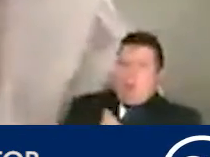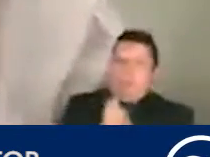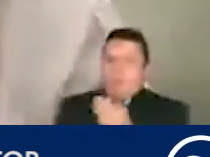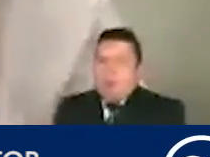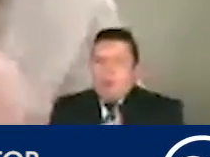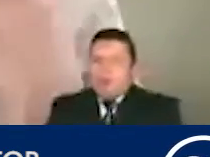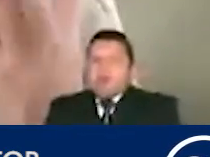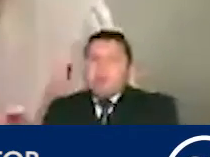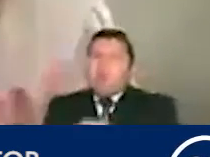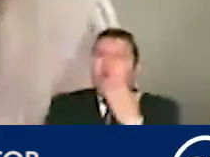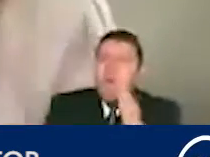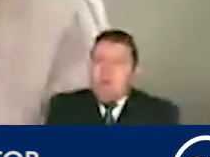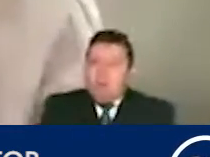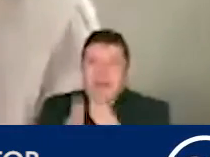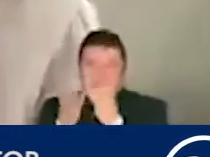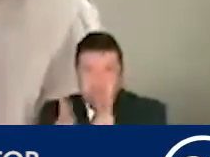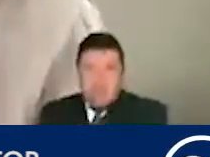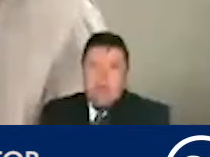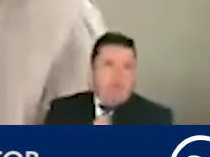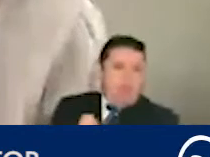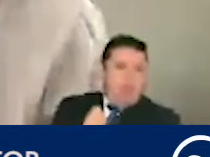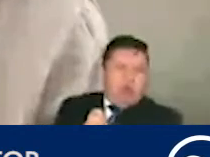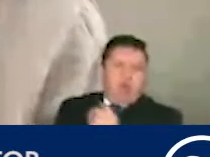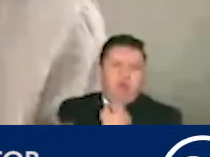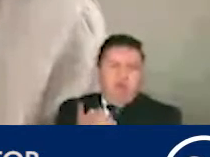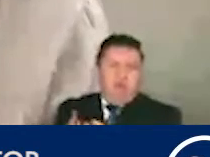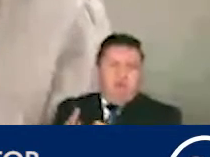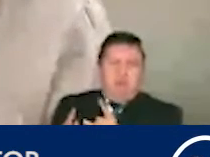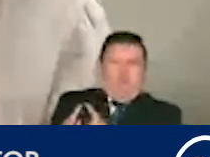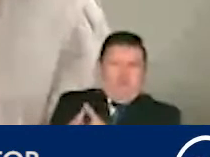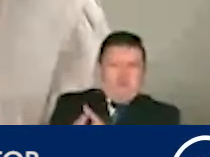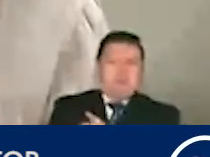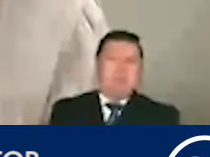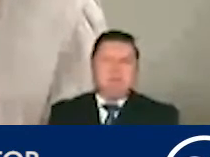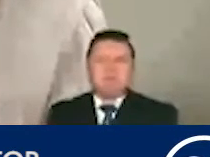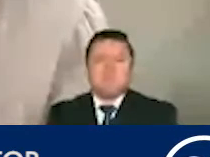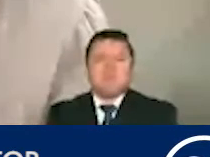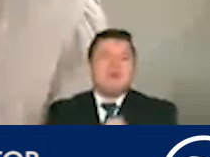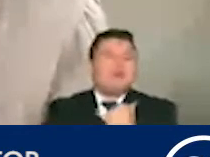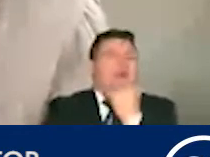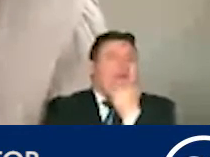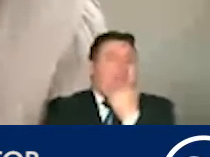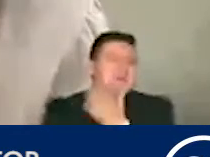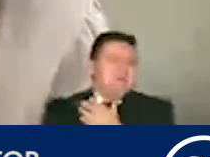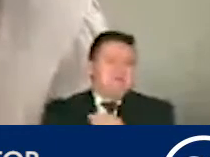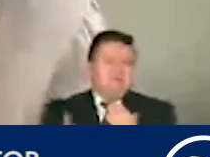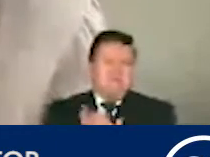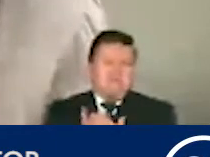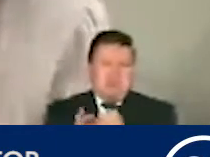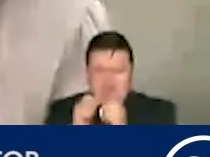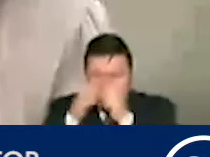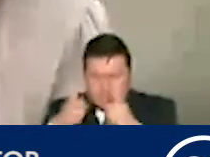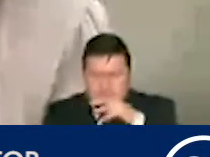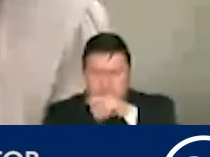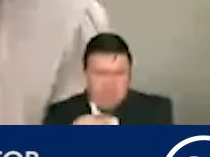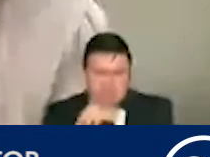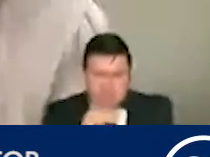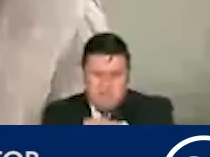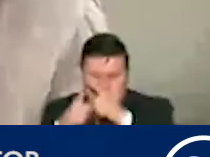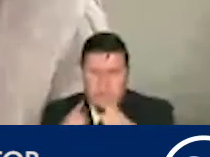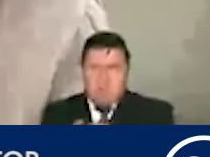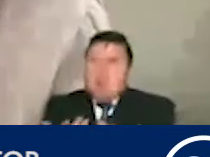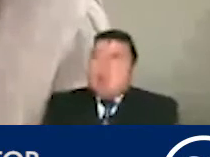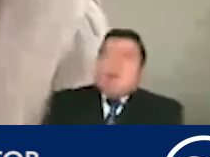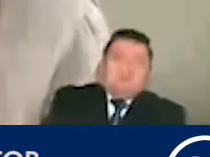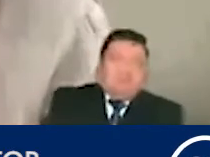los tiempos a los estudiantes de las instituciones de educación superior. ¿Y qué pasa, presidente, con las instituciones de educación pública, que han sido también su